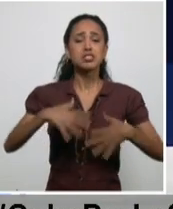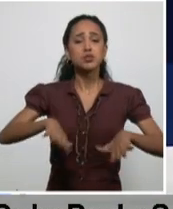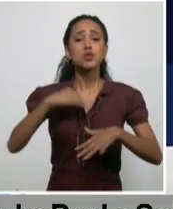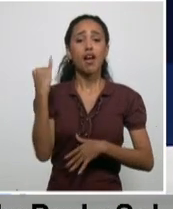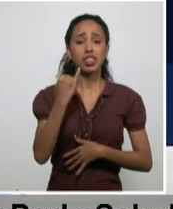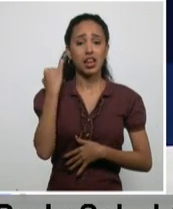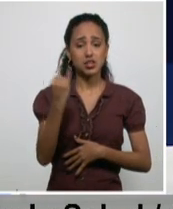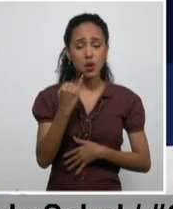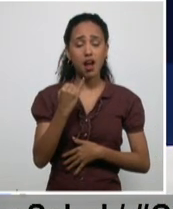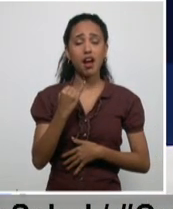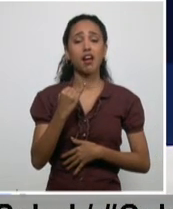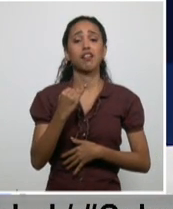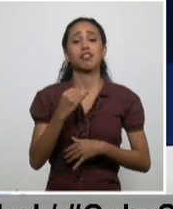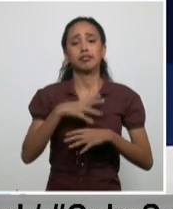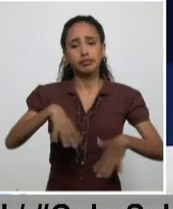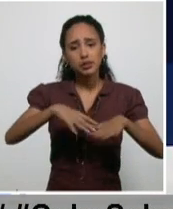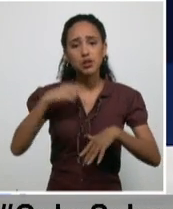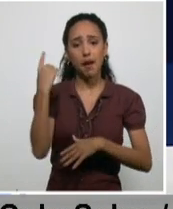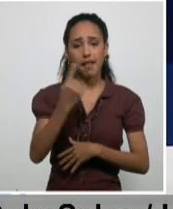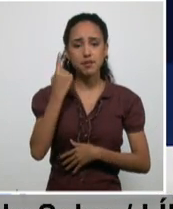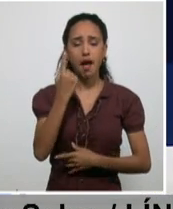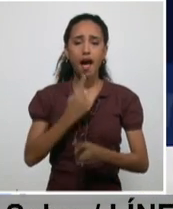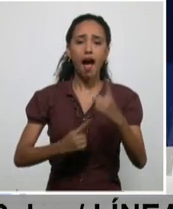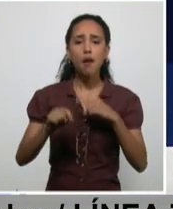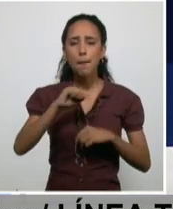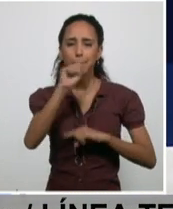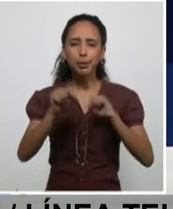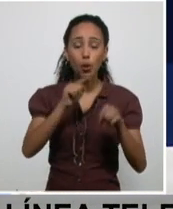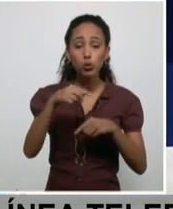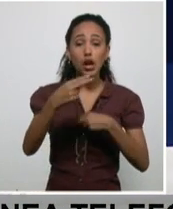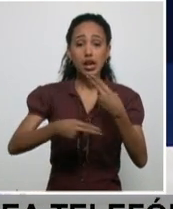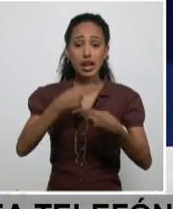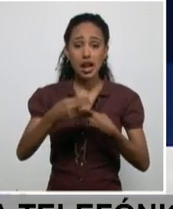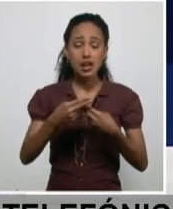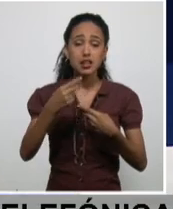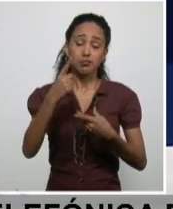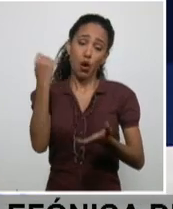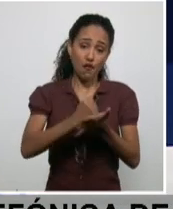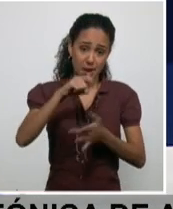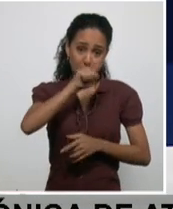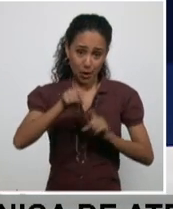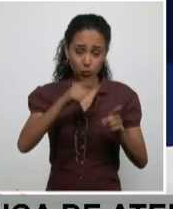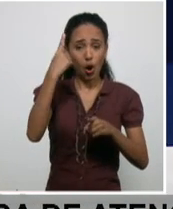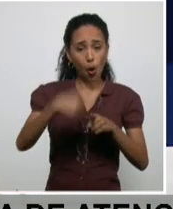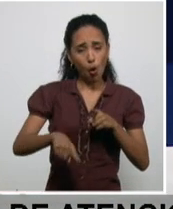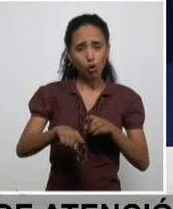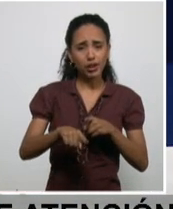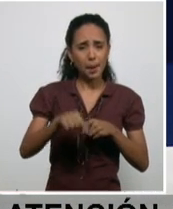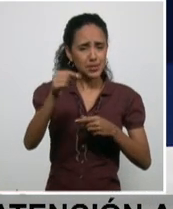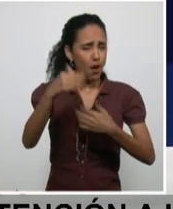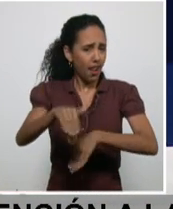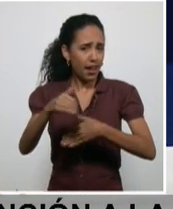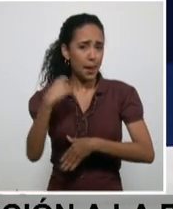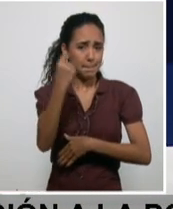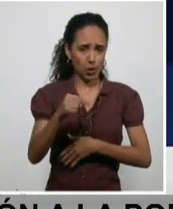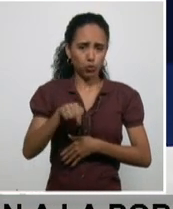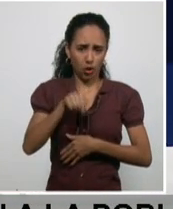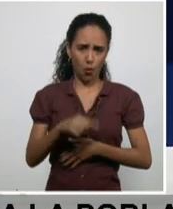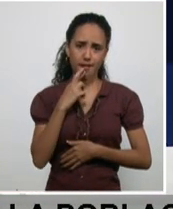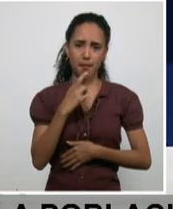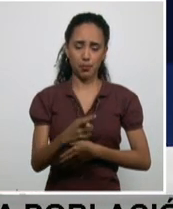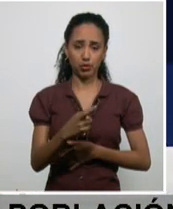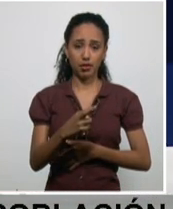nacional, y algunas de las interrogantes que nos hacen oficial y extraoficialmente las personas. El mundo,